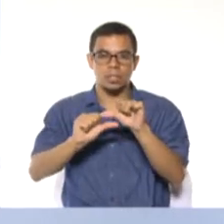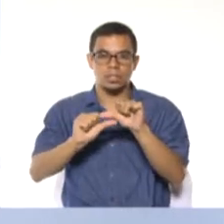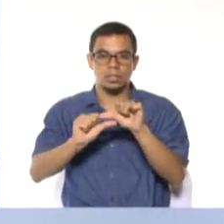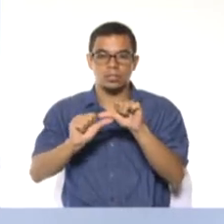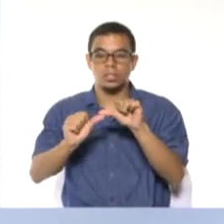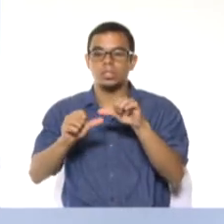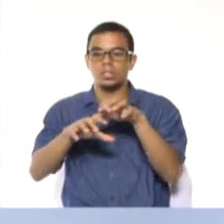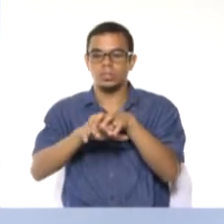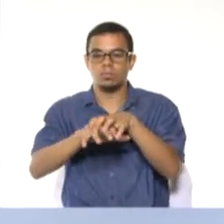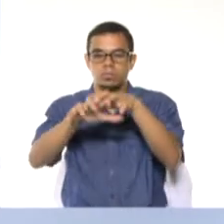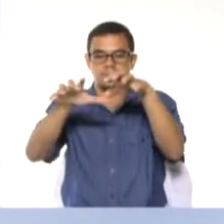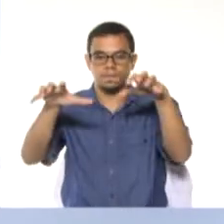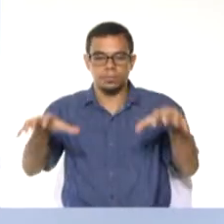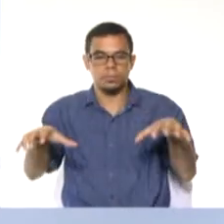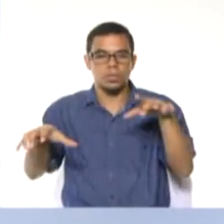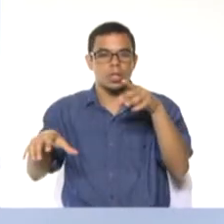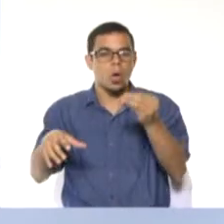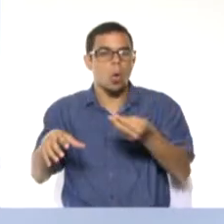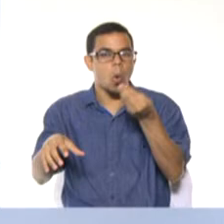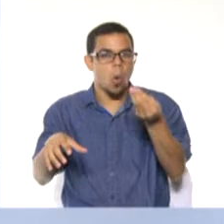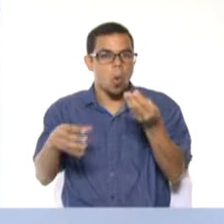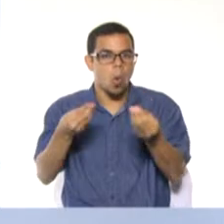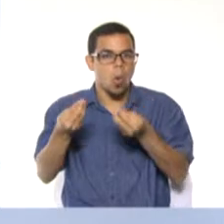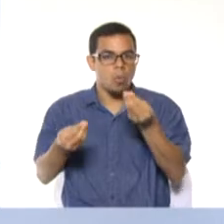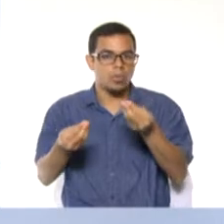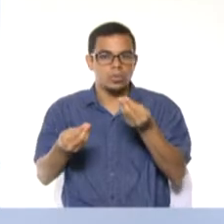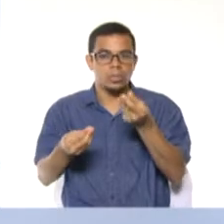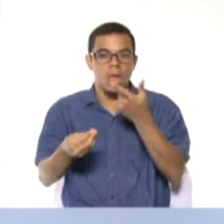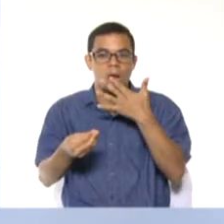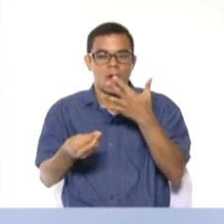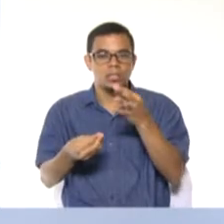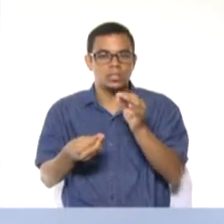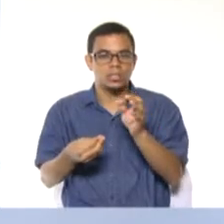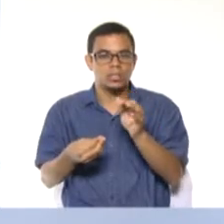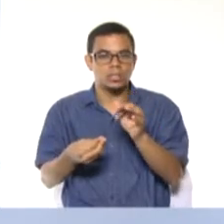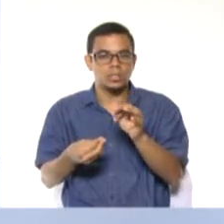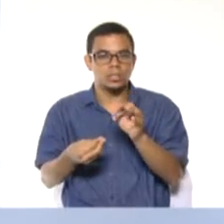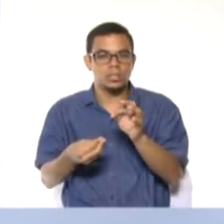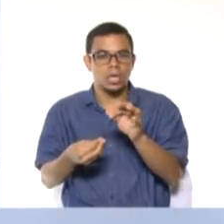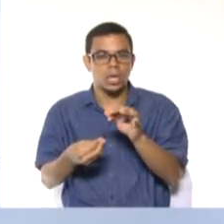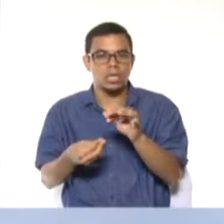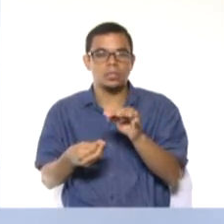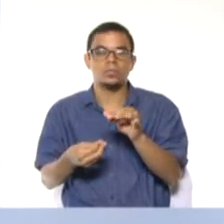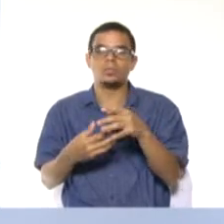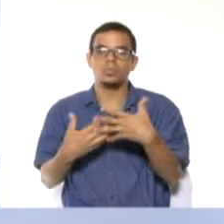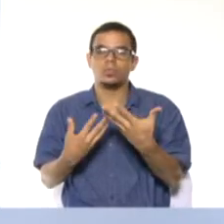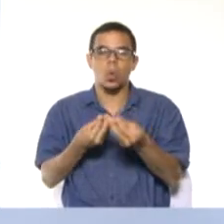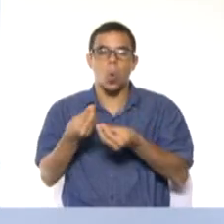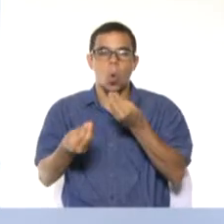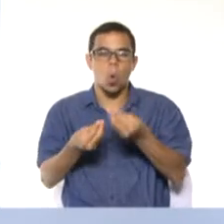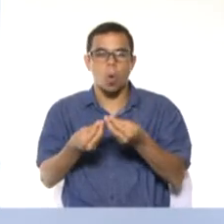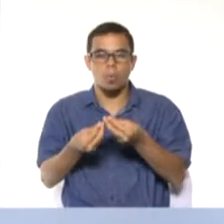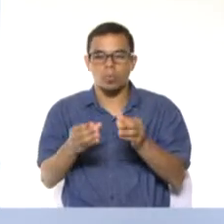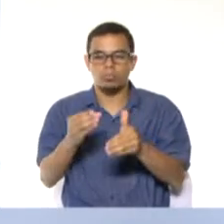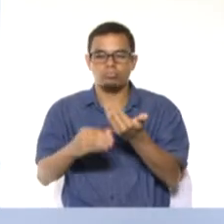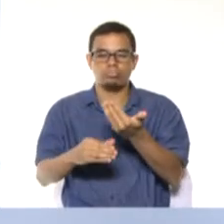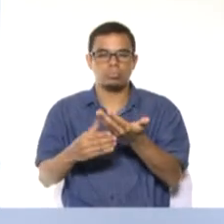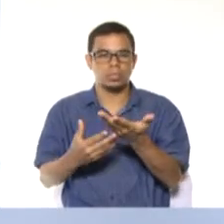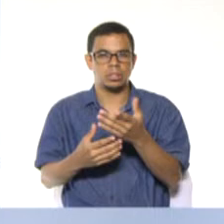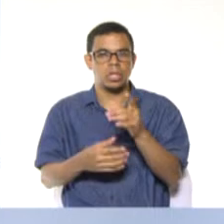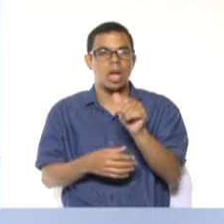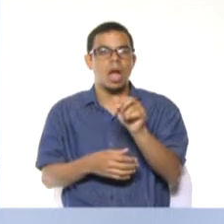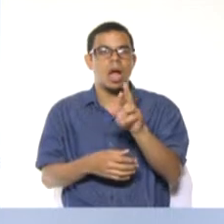mezcla, cómo obtener sal de manera artesanal. ¿Cómo es eso artesanal, profe?